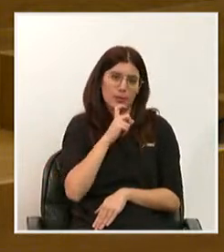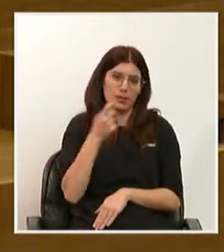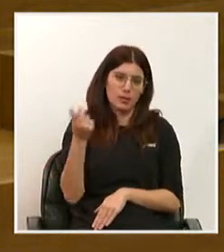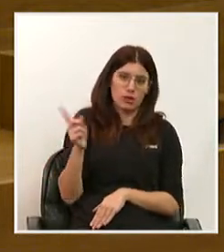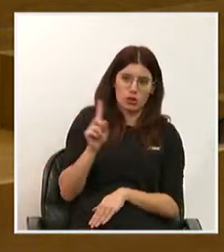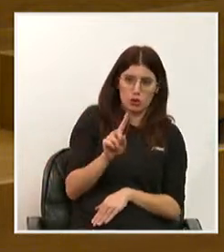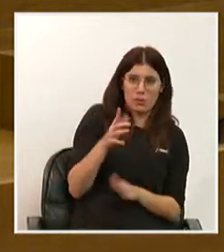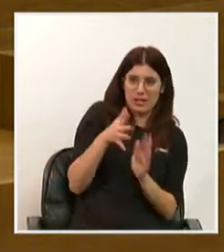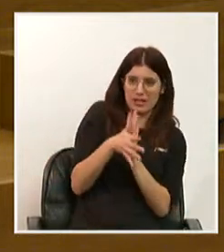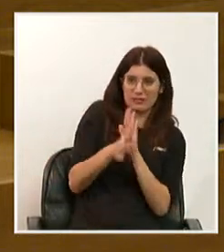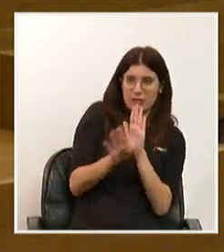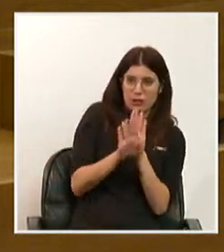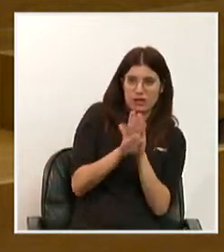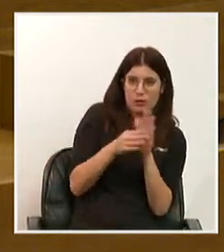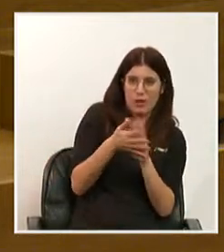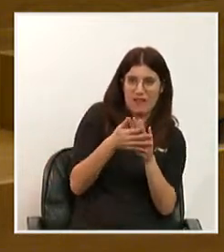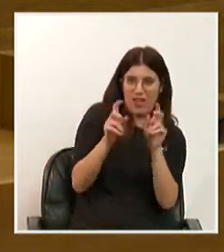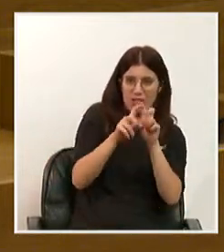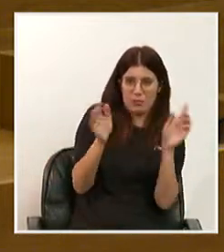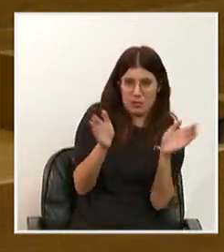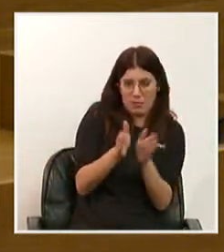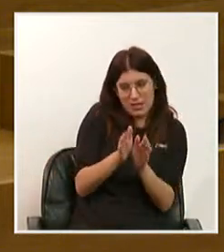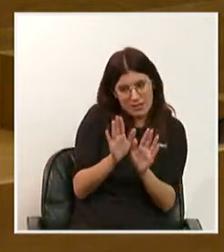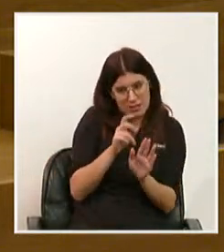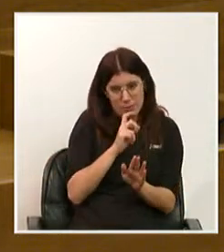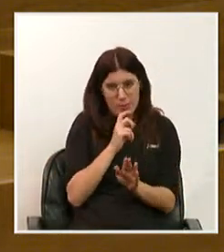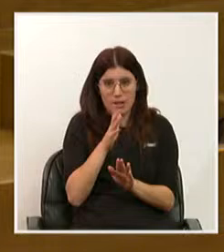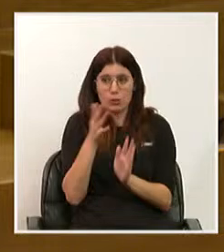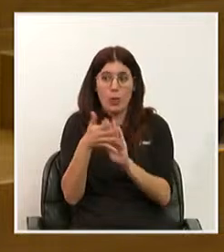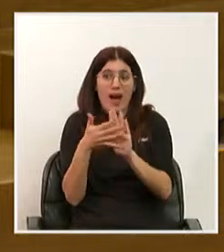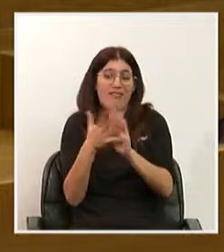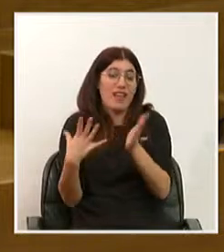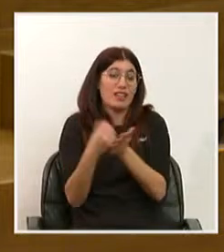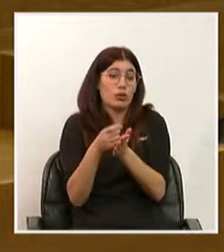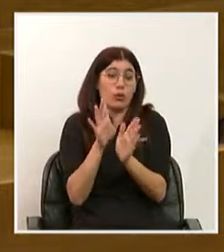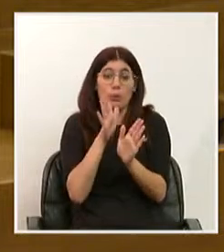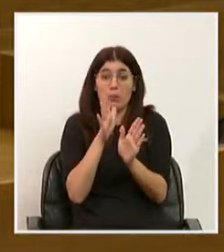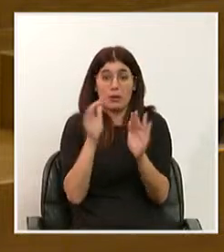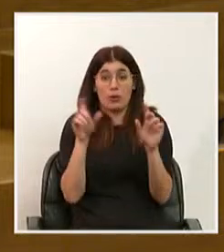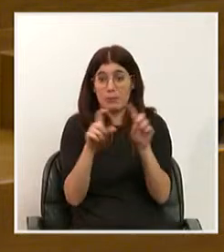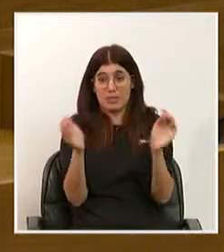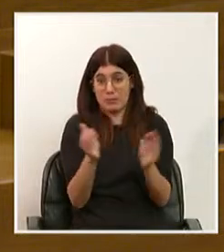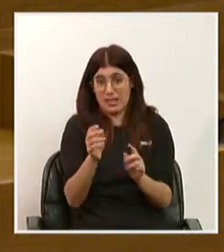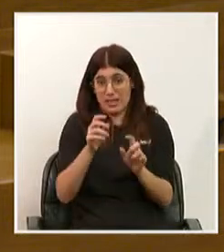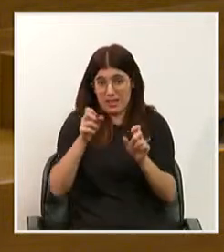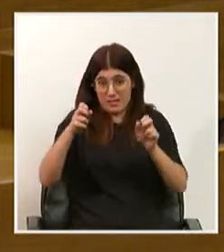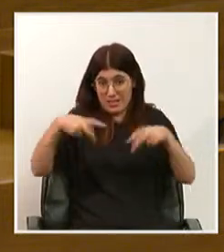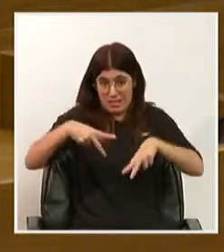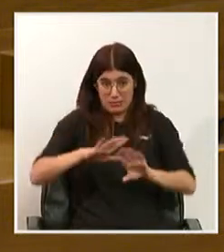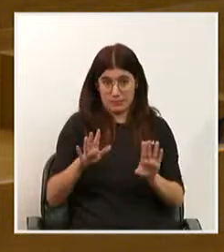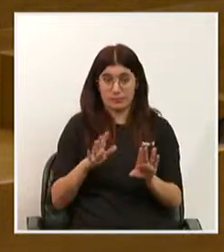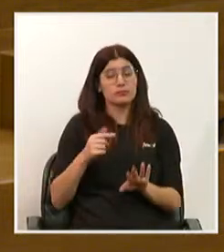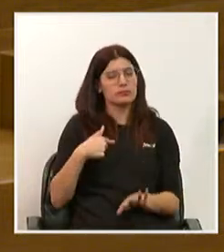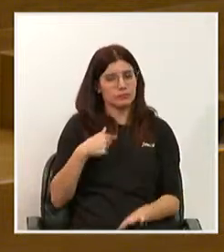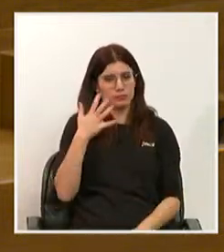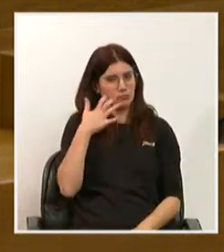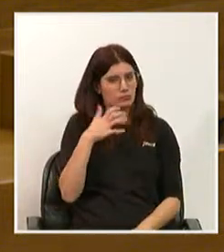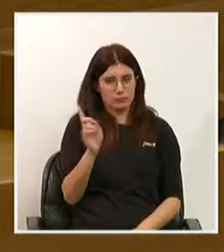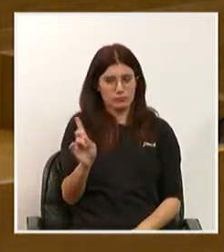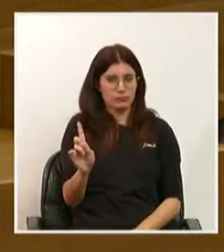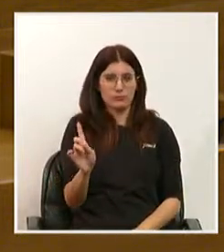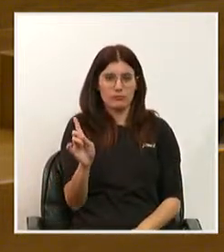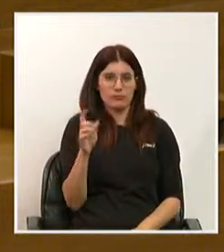aquí y seguir hablando de pymes por eso ha hablado usted de todo menos de pymes eh Y no me extraña es